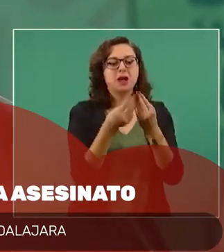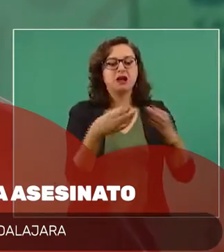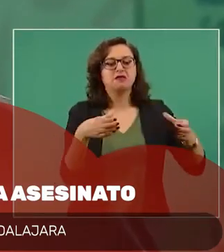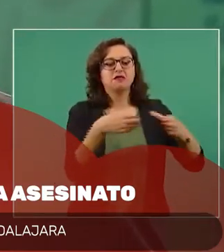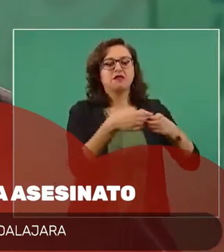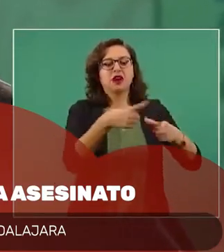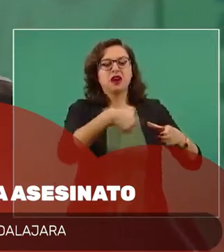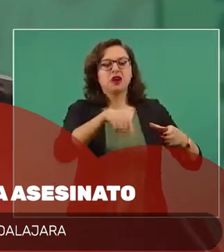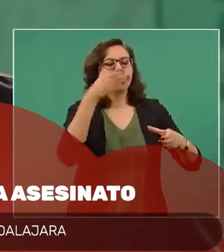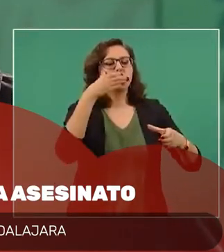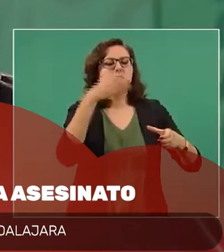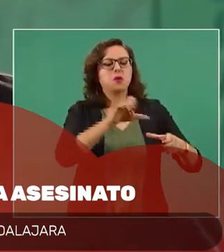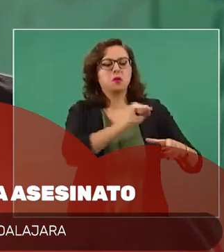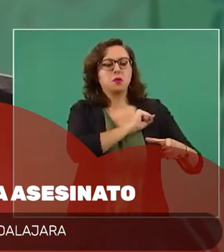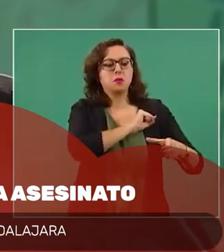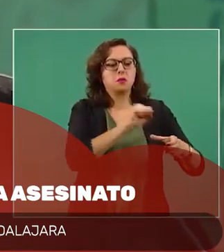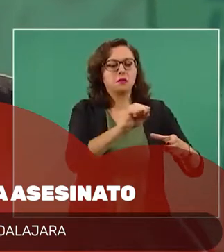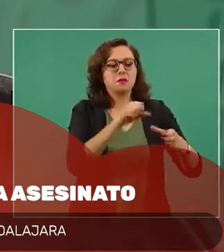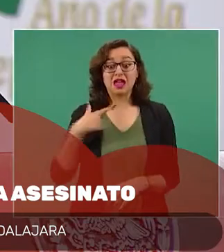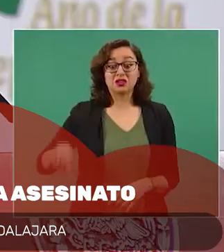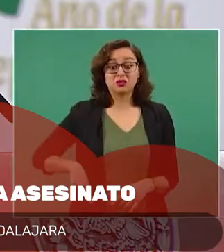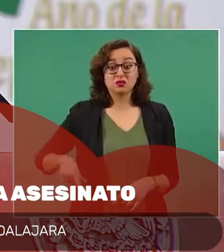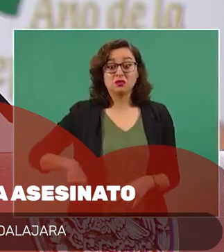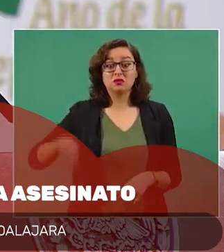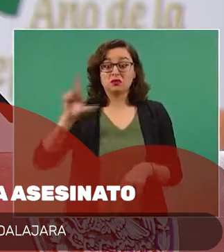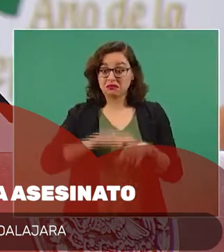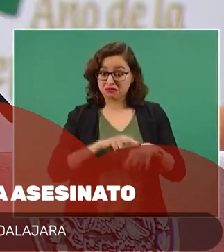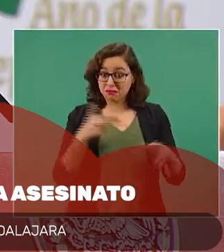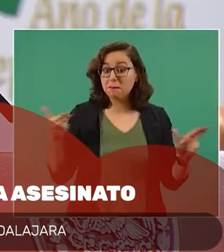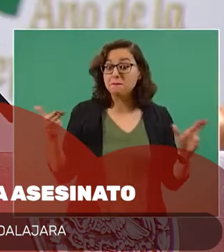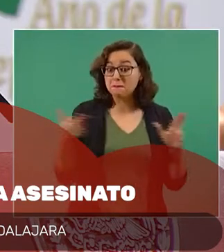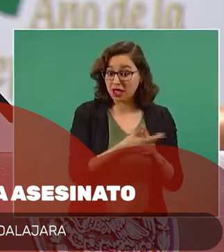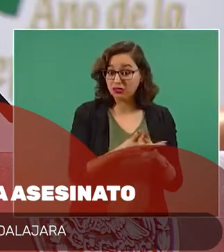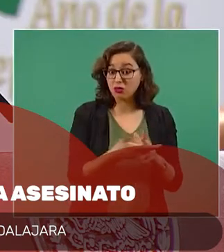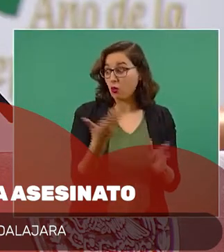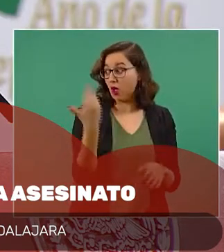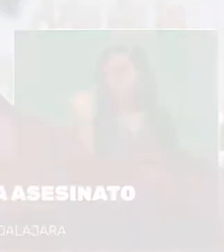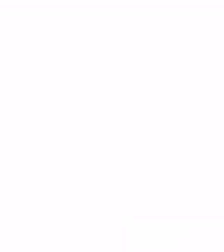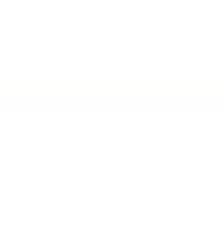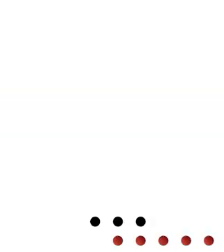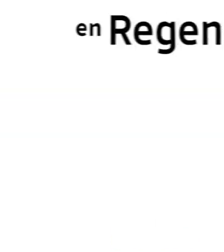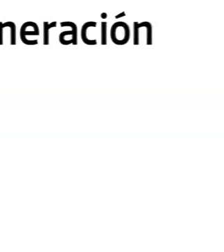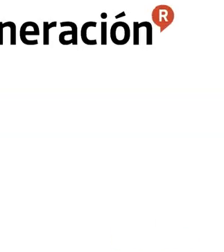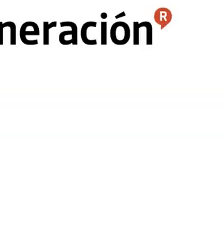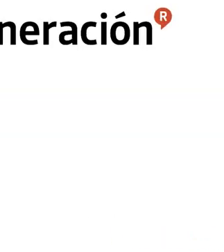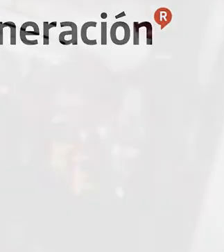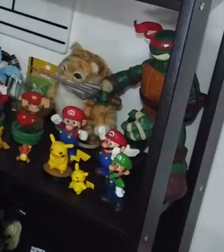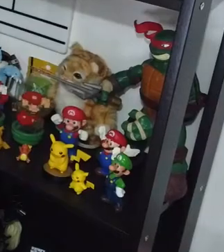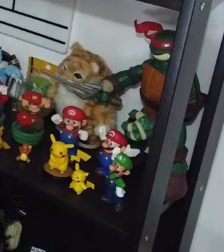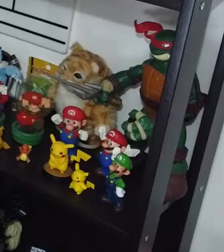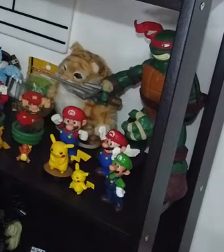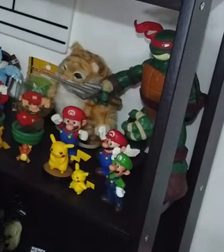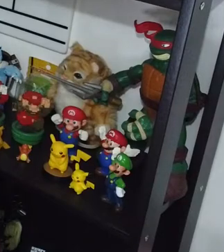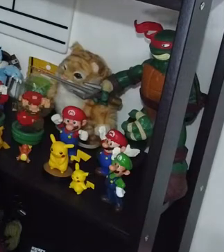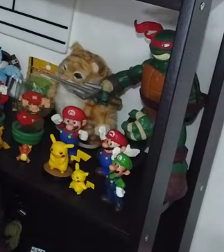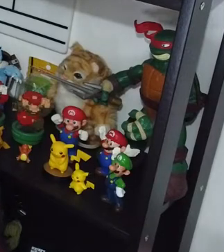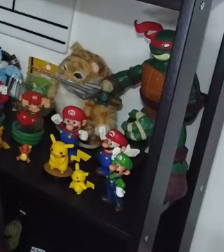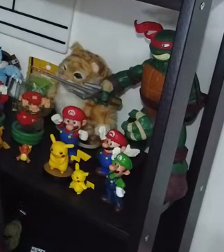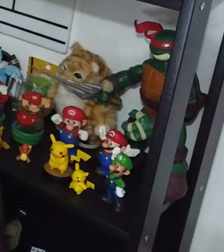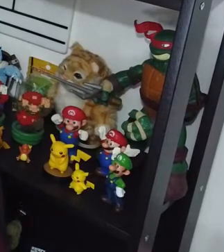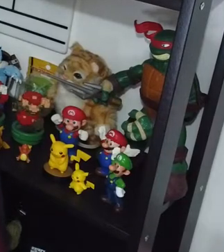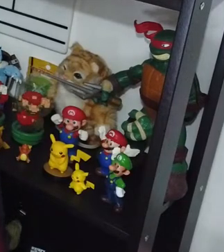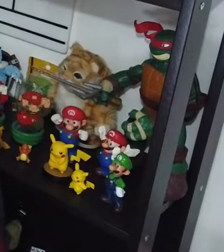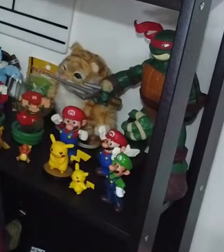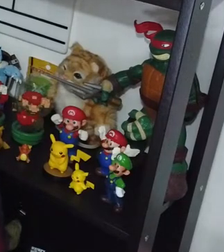creado relaciones de complicidad entre autoridades y delincuencia, lo que agravó la situación de violencia que se vive en la entidad. Y los comunicadores